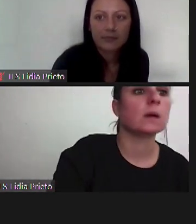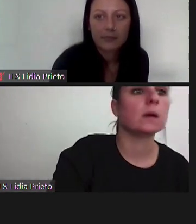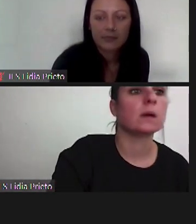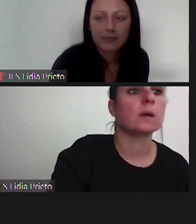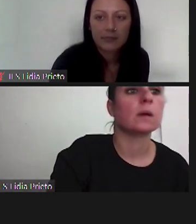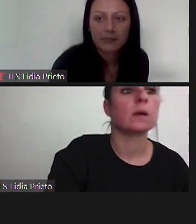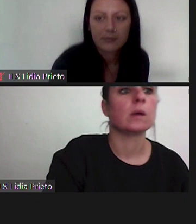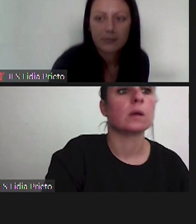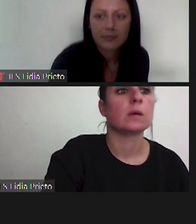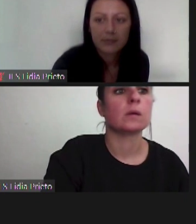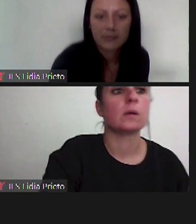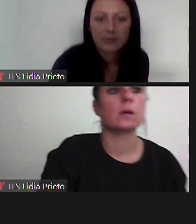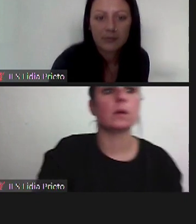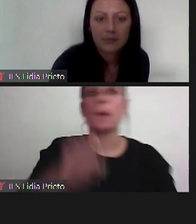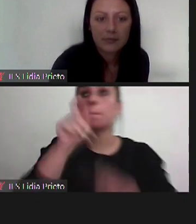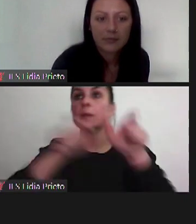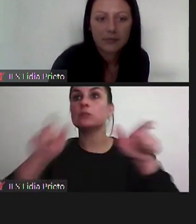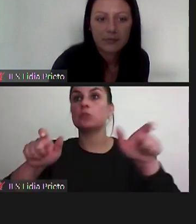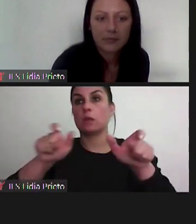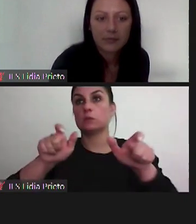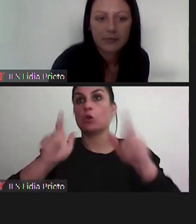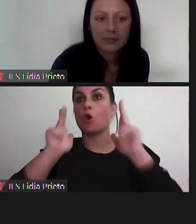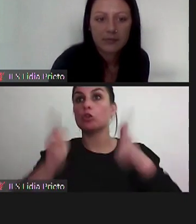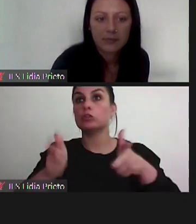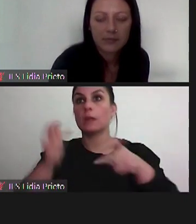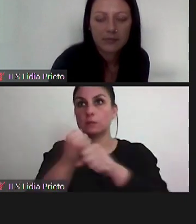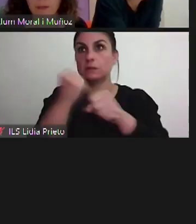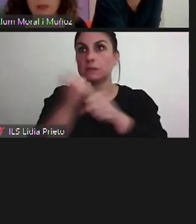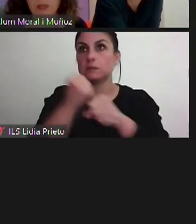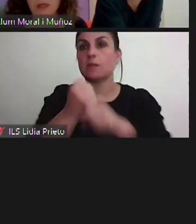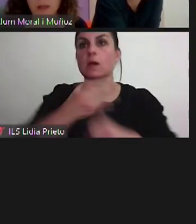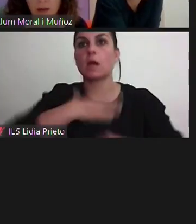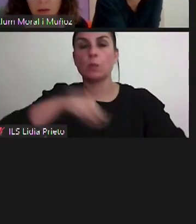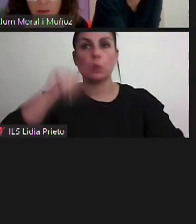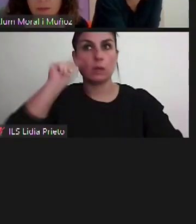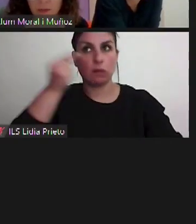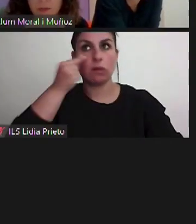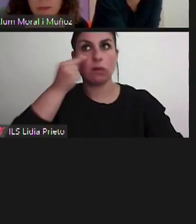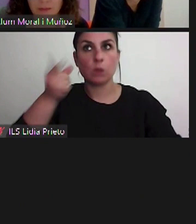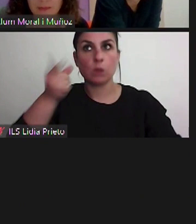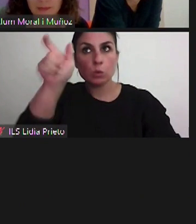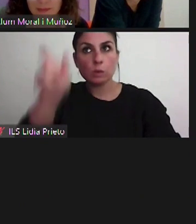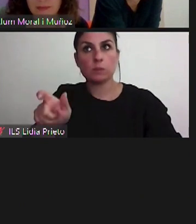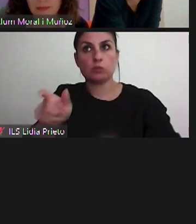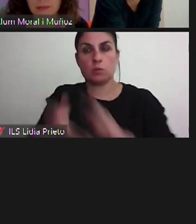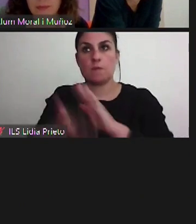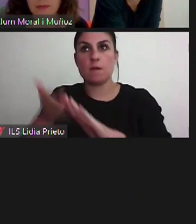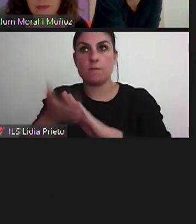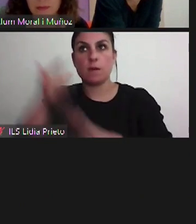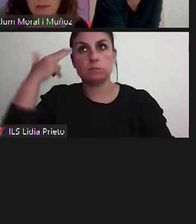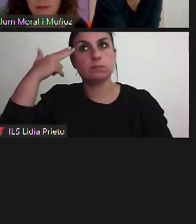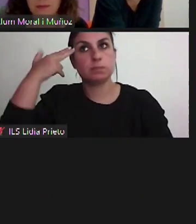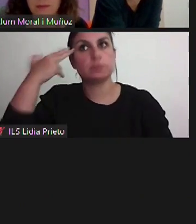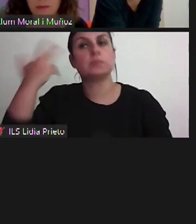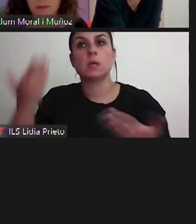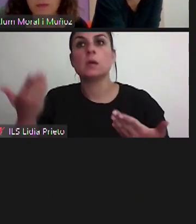detectar esta posible, no sé, esta posibilidad, si es así o no lo es, ¿vale? Esa era un poco mi pregunta, porque es real que esto sí